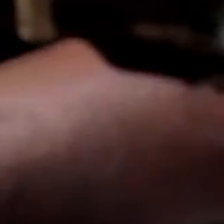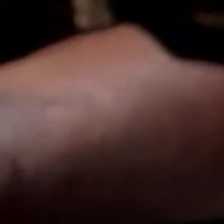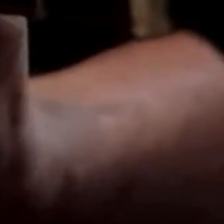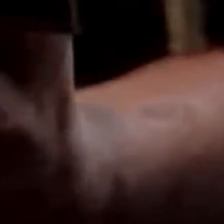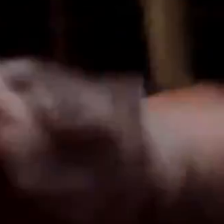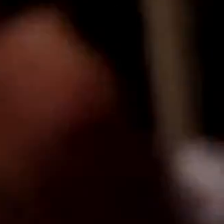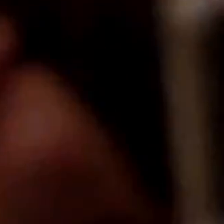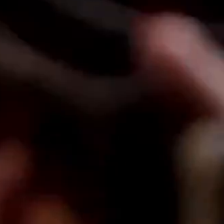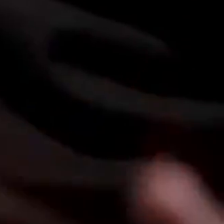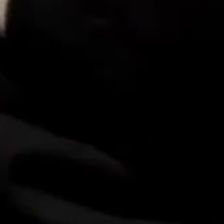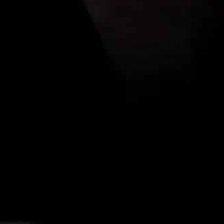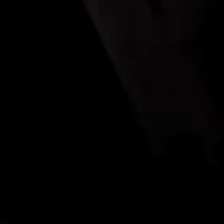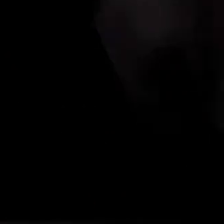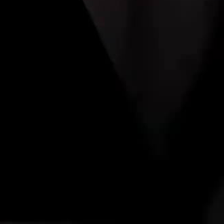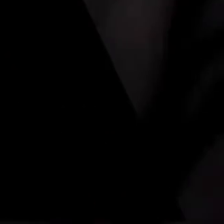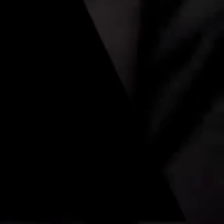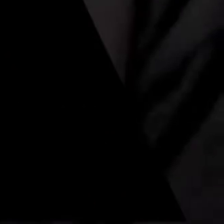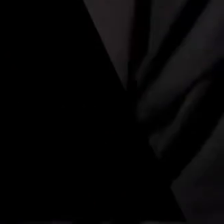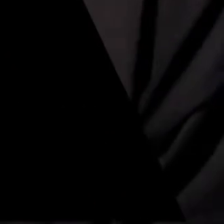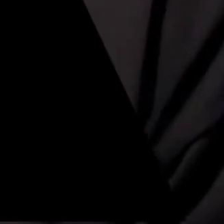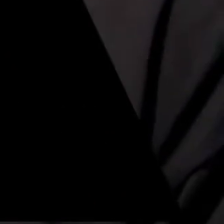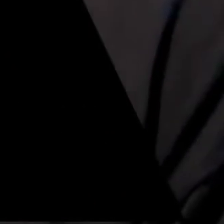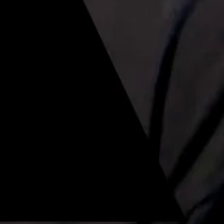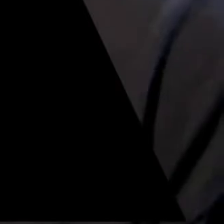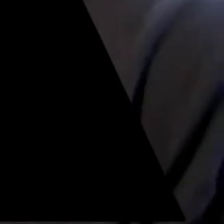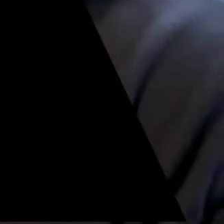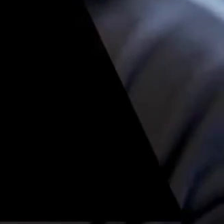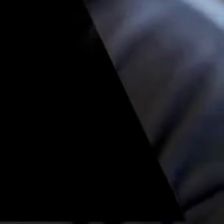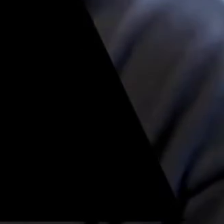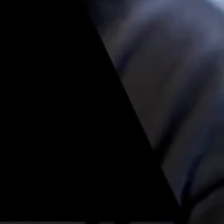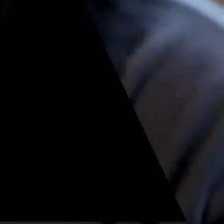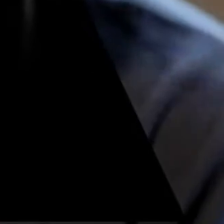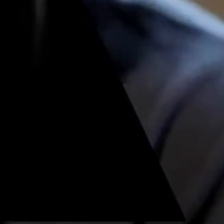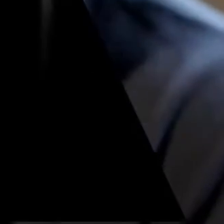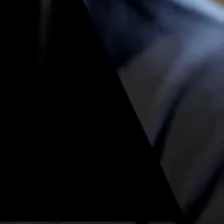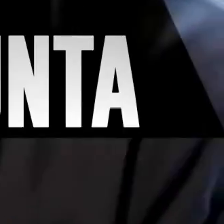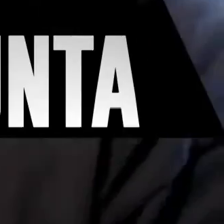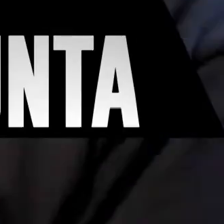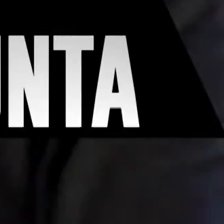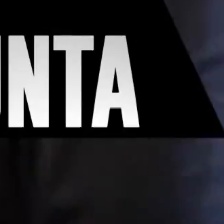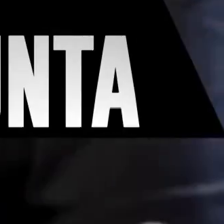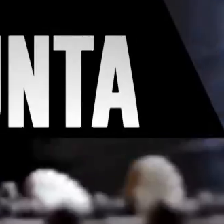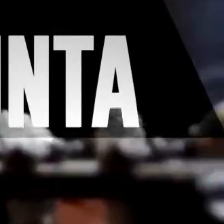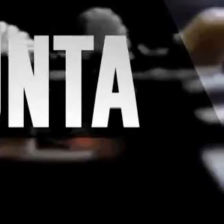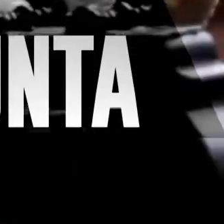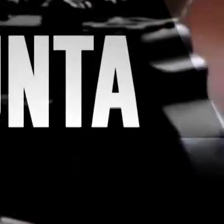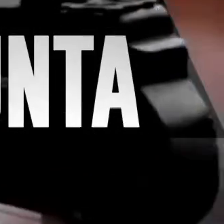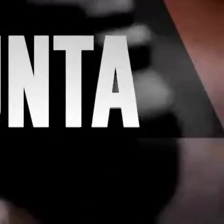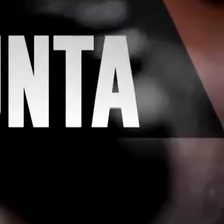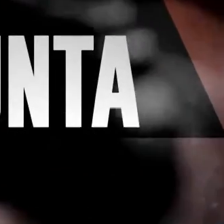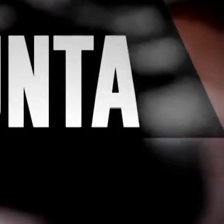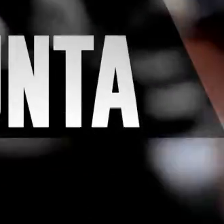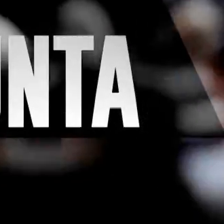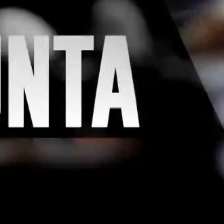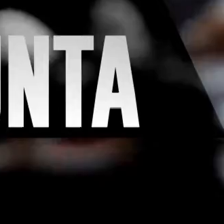poderosos. Los humos corren para arriba, qué peligroso. Voy a ganarte con cueca,